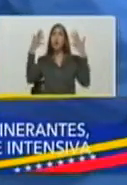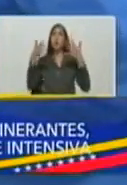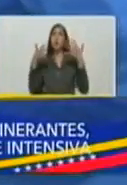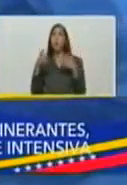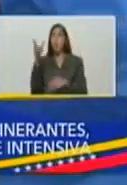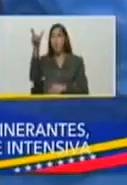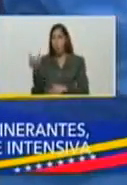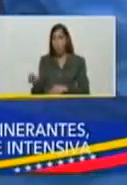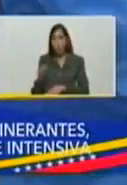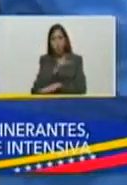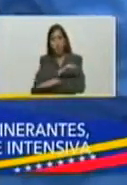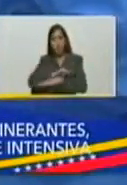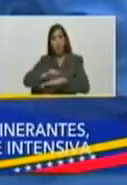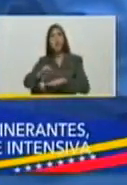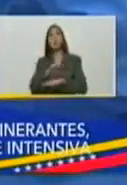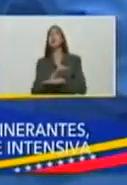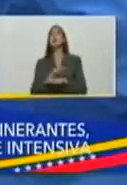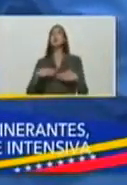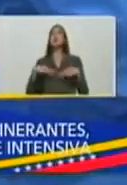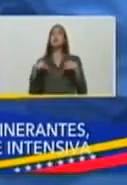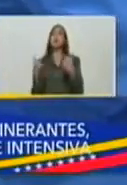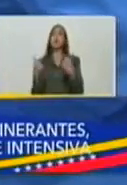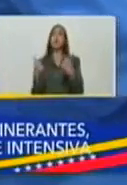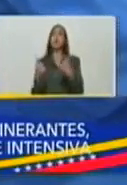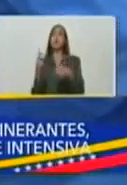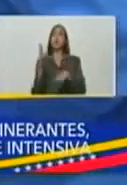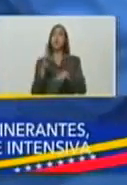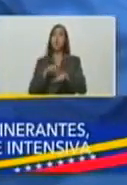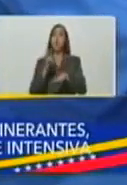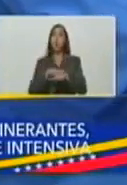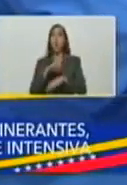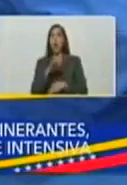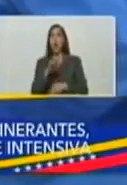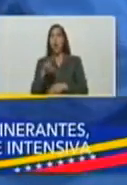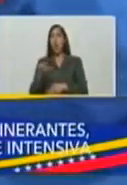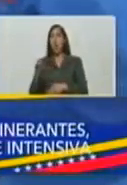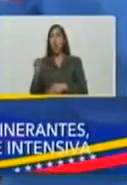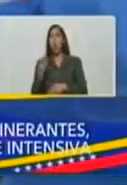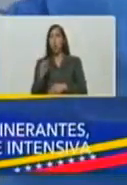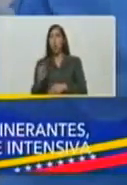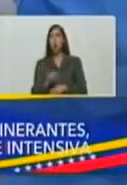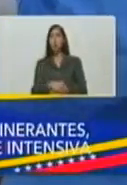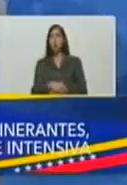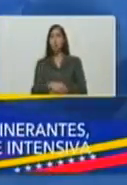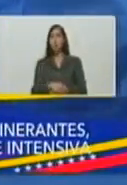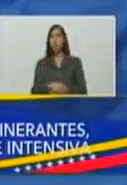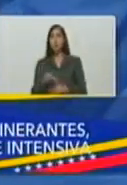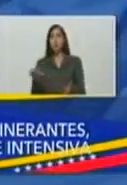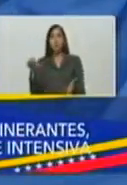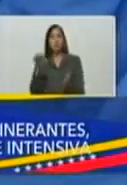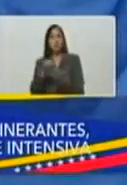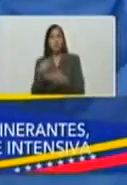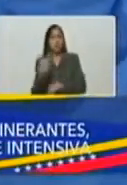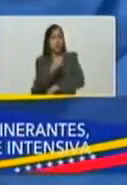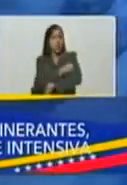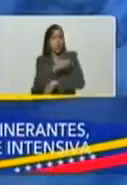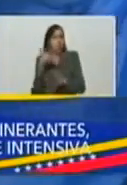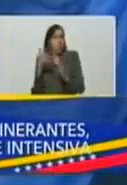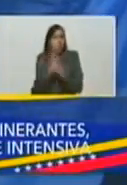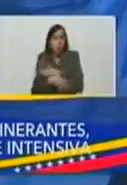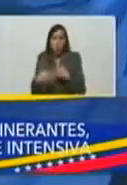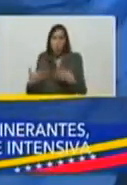ministro del Poder Popular para la Salud, doctor Carlos Alvarado. Este centro de vacunación cuenta de